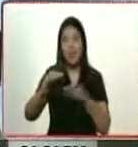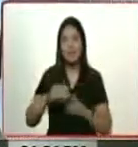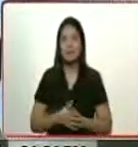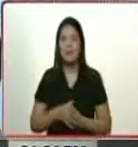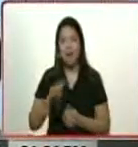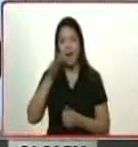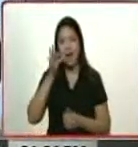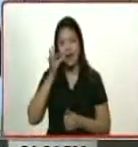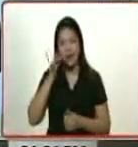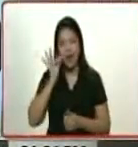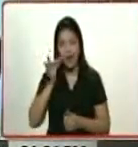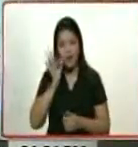adicional. Igualmente hemos girado instrucciones a partir de este momento. Información en vivo hasta ahora, amigos, del estado Portuguesa, donde el ministro Iván